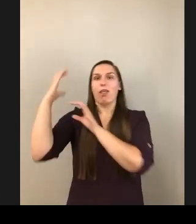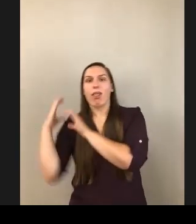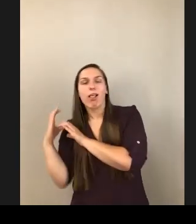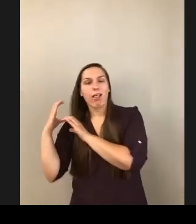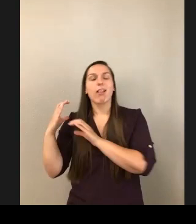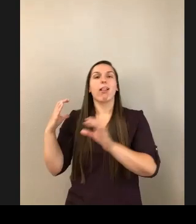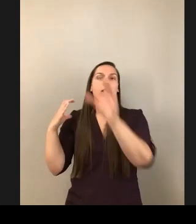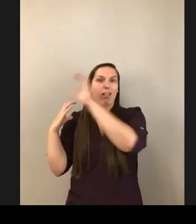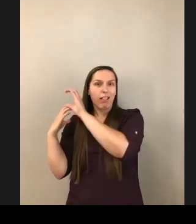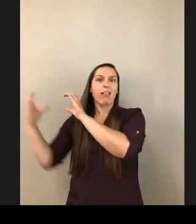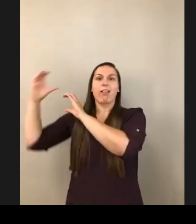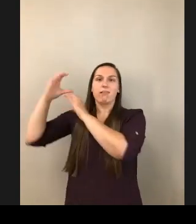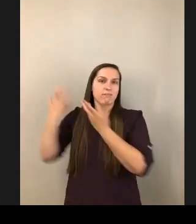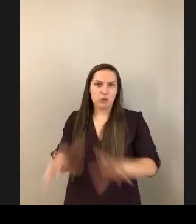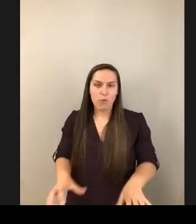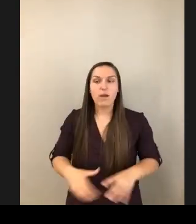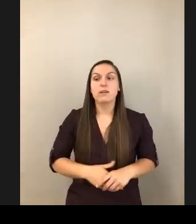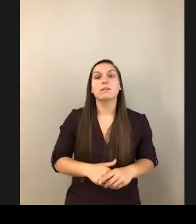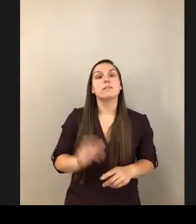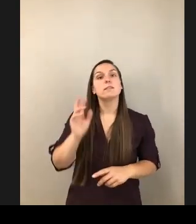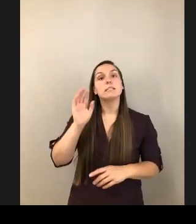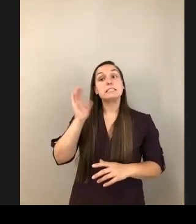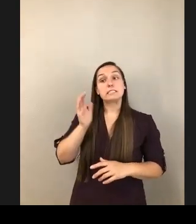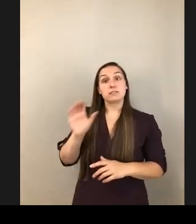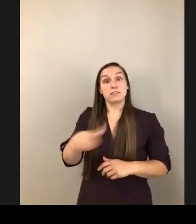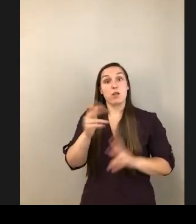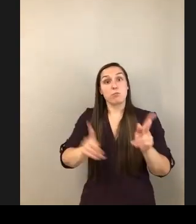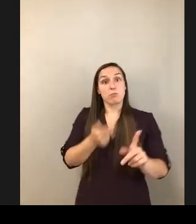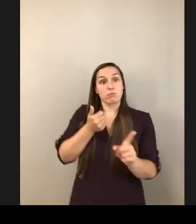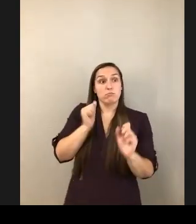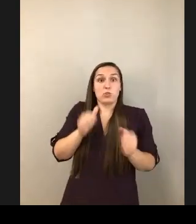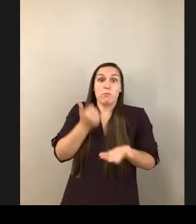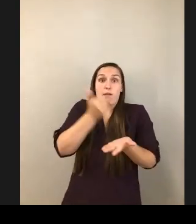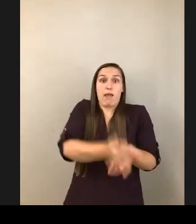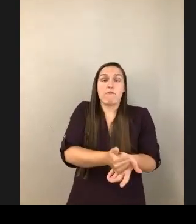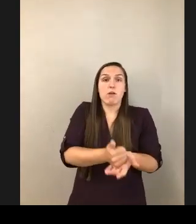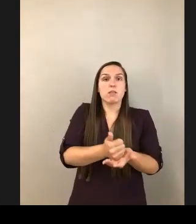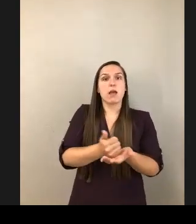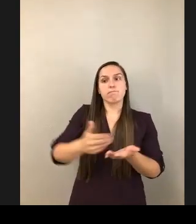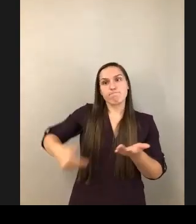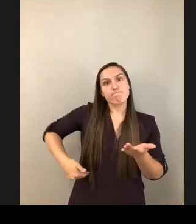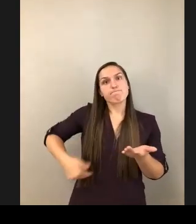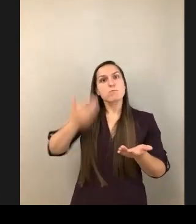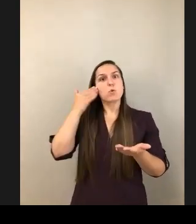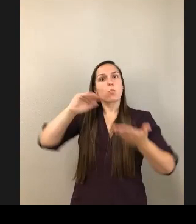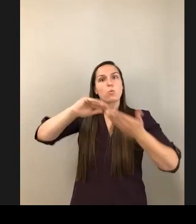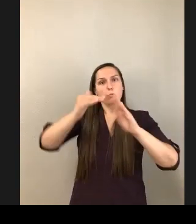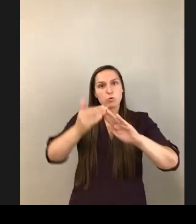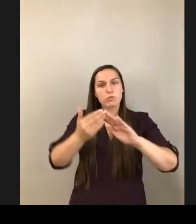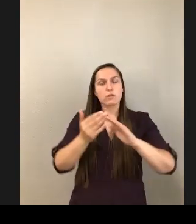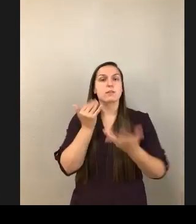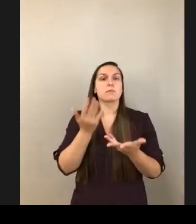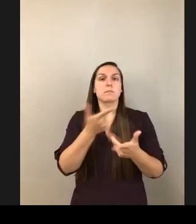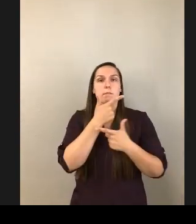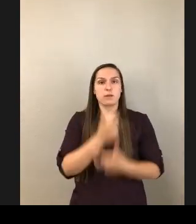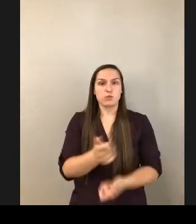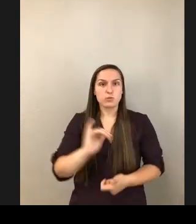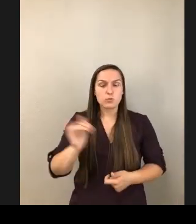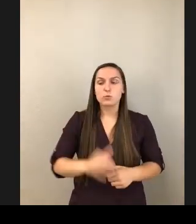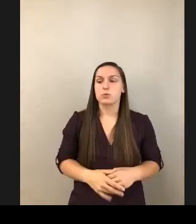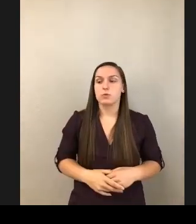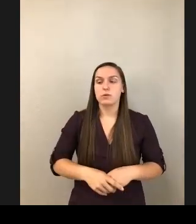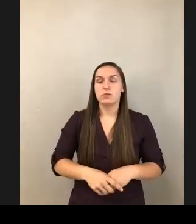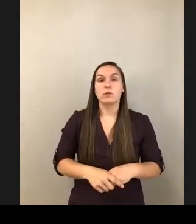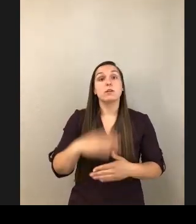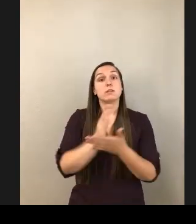muchísimo trabajo y no quiero sobrecargarlos, pero parece que hay otras personas que ya tienen un sentido